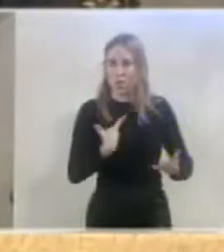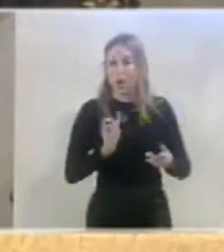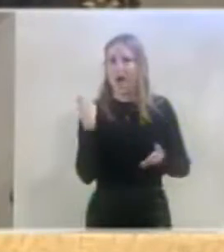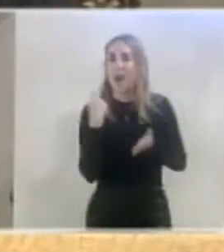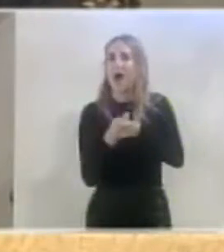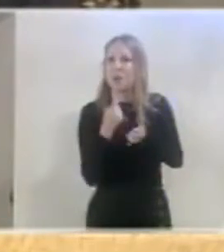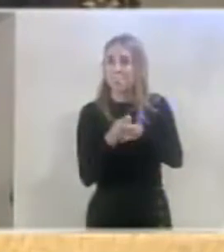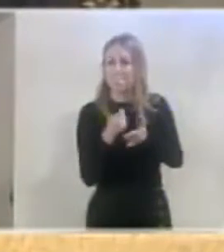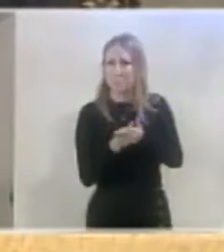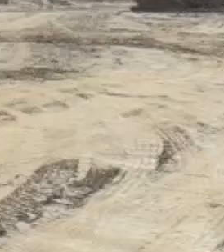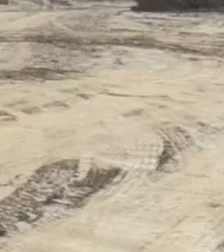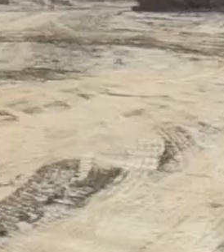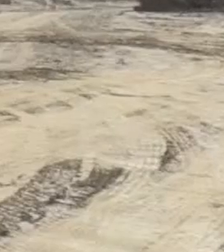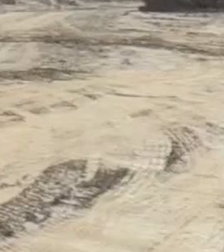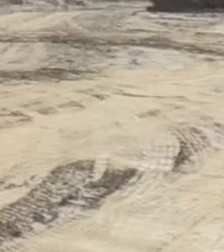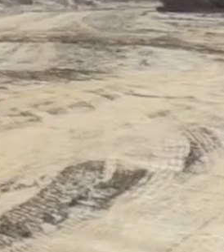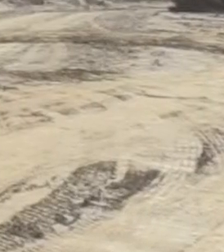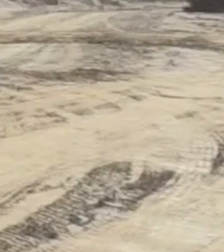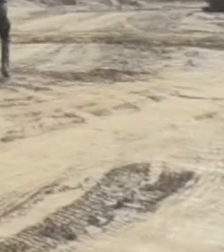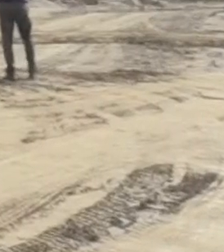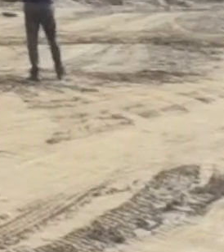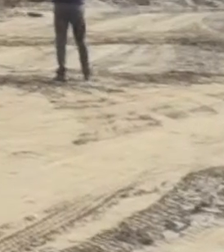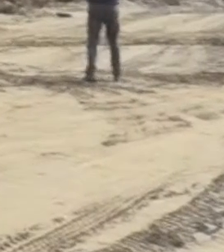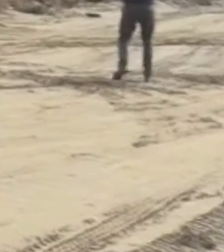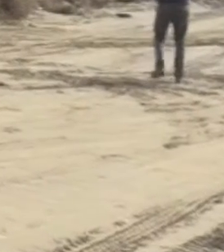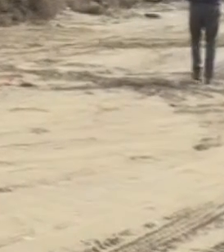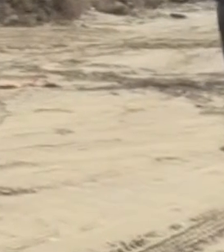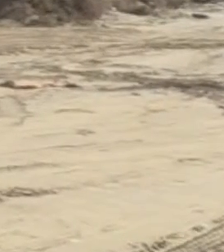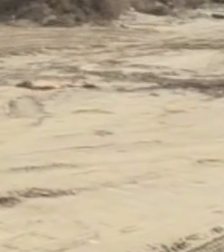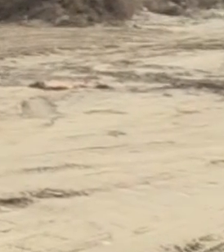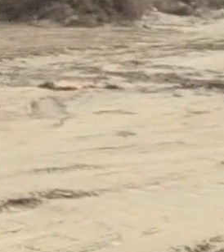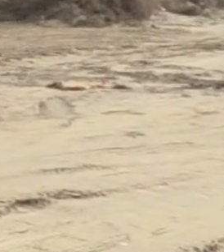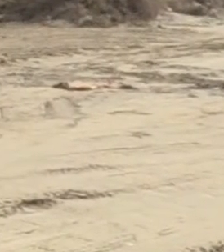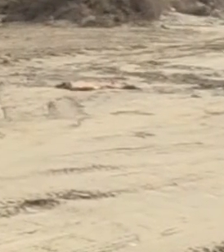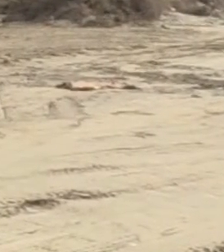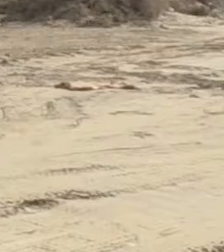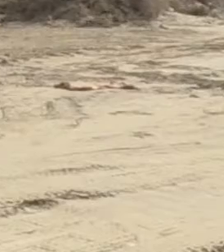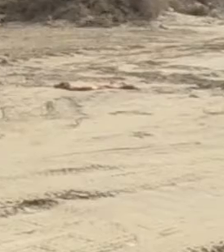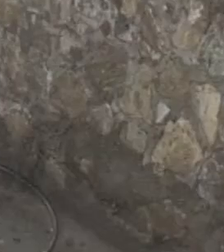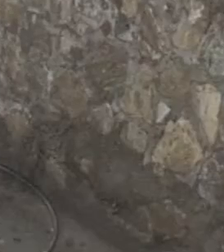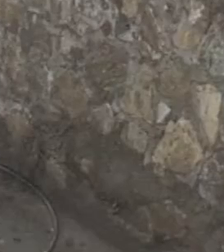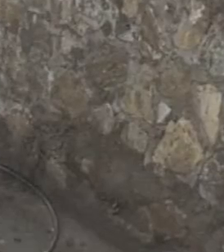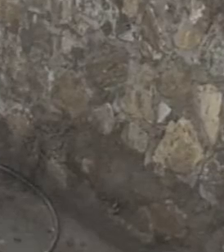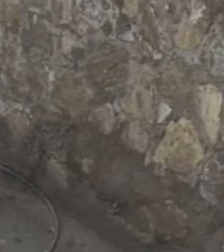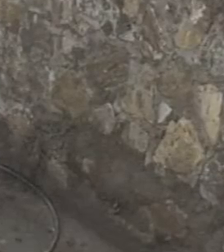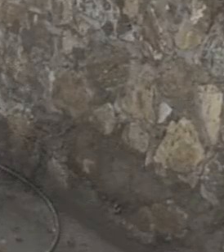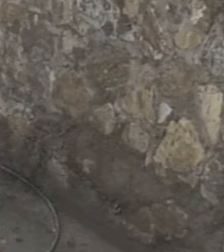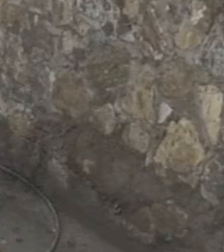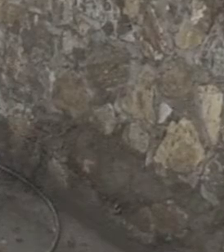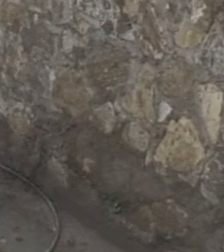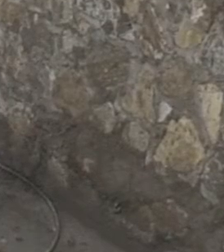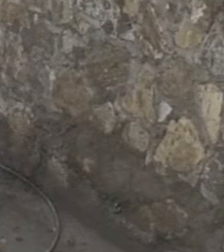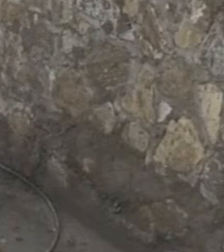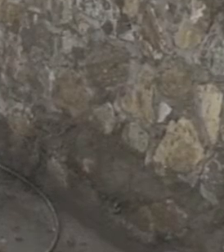pago de esta sentencia. La oposición se ha mostrado contraria a esta gestión y ha pedido que no se retraigan fondos de otras partidas